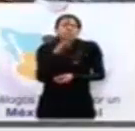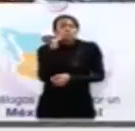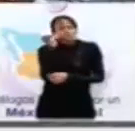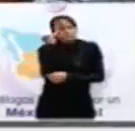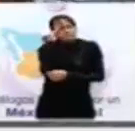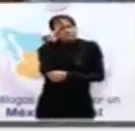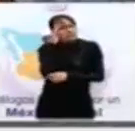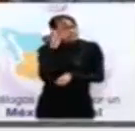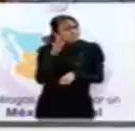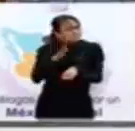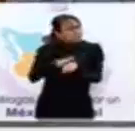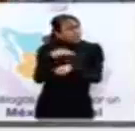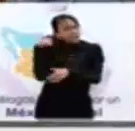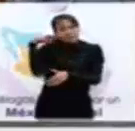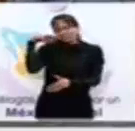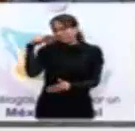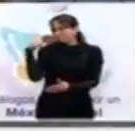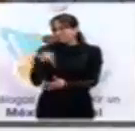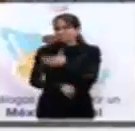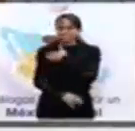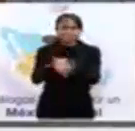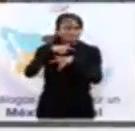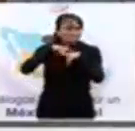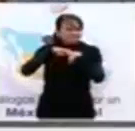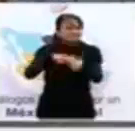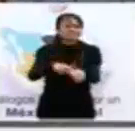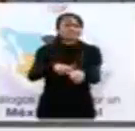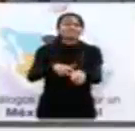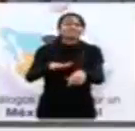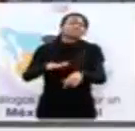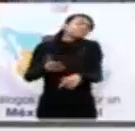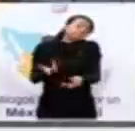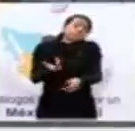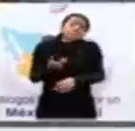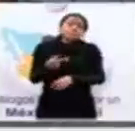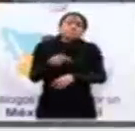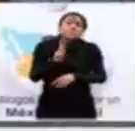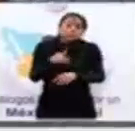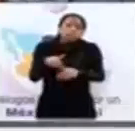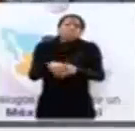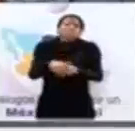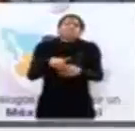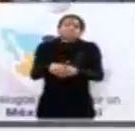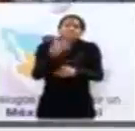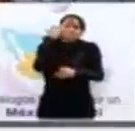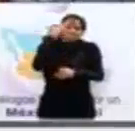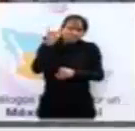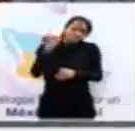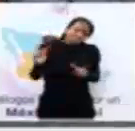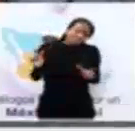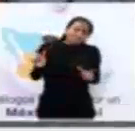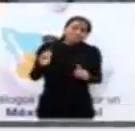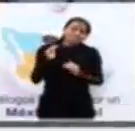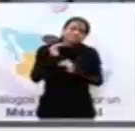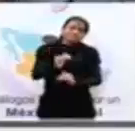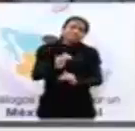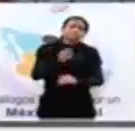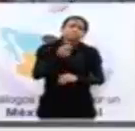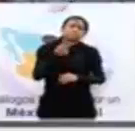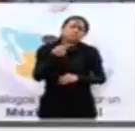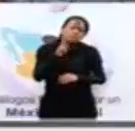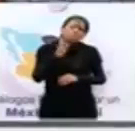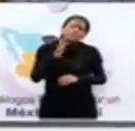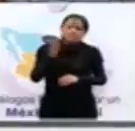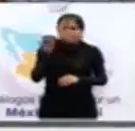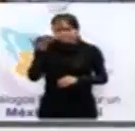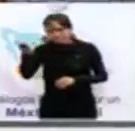lo que podemos alcanzar en el corto espacio, pero sin embargo, senador, aquí estoy segura que estamos a